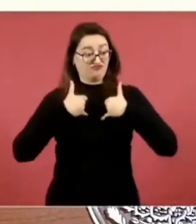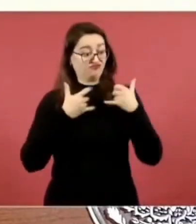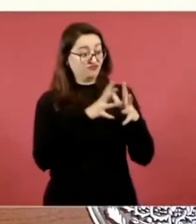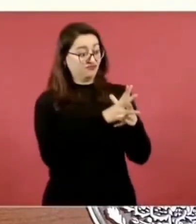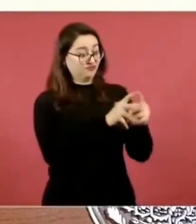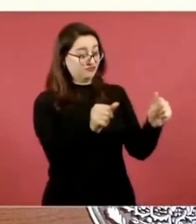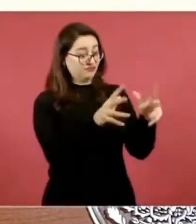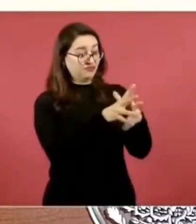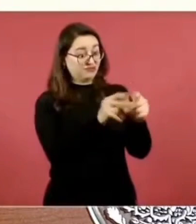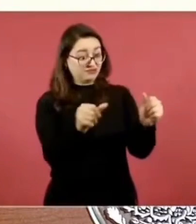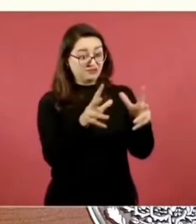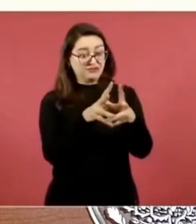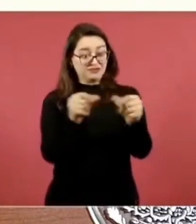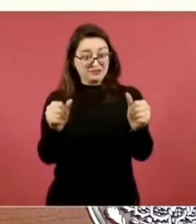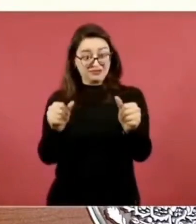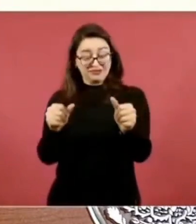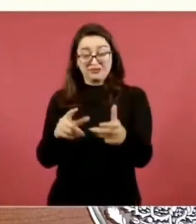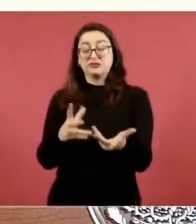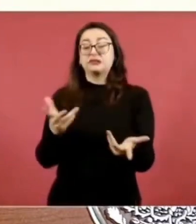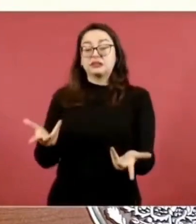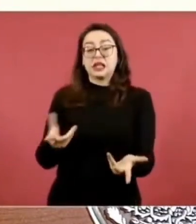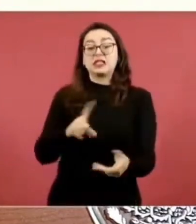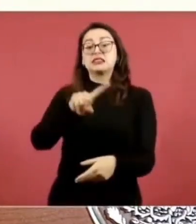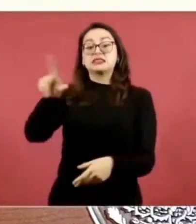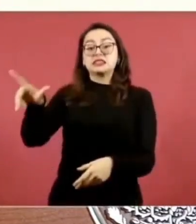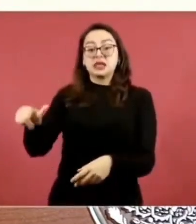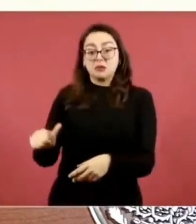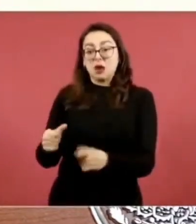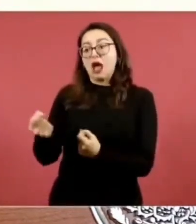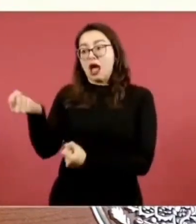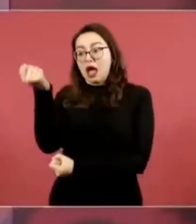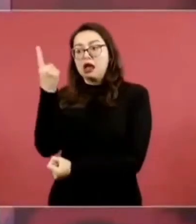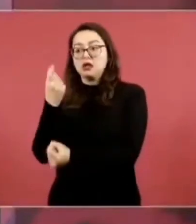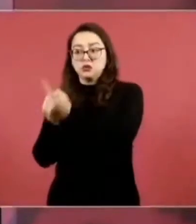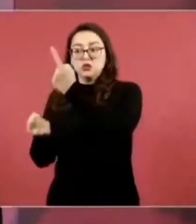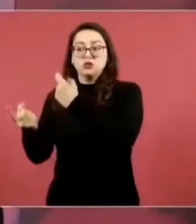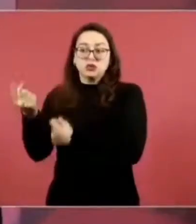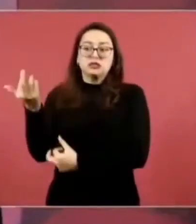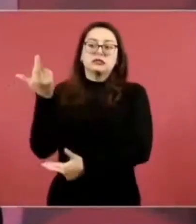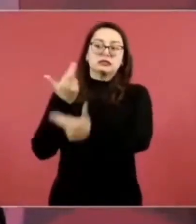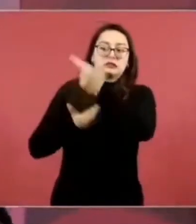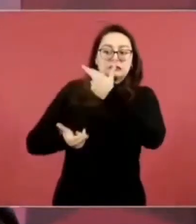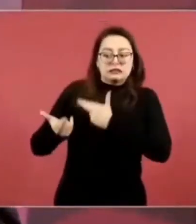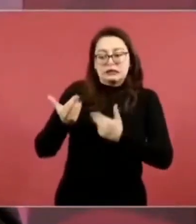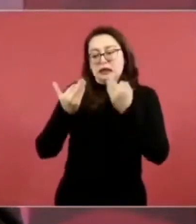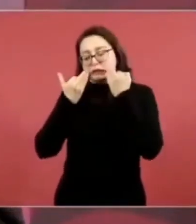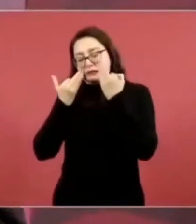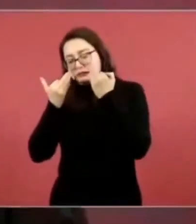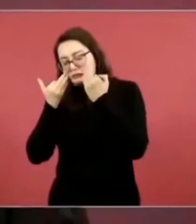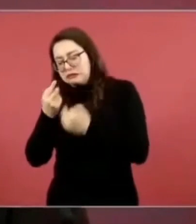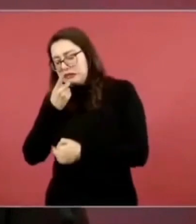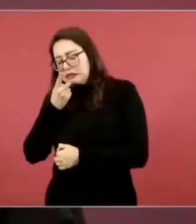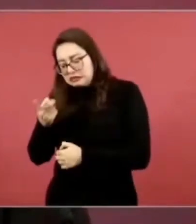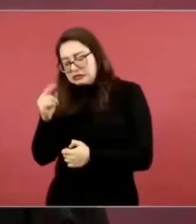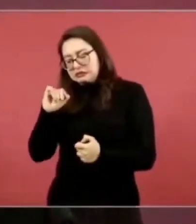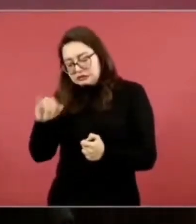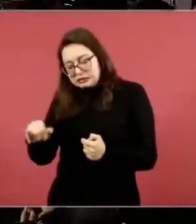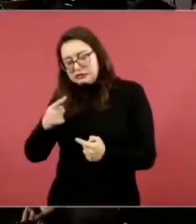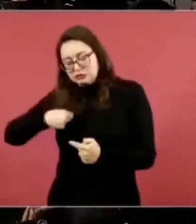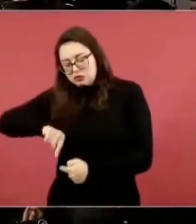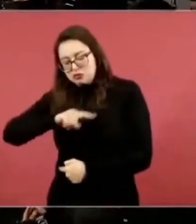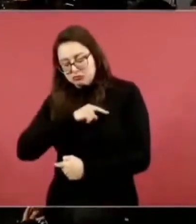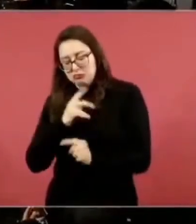participaron como testigos protegidos y aseguran que